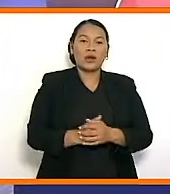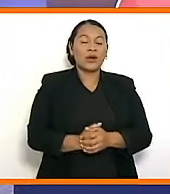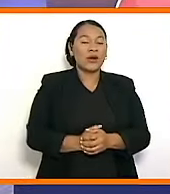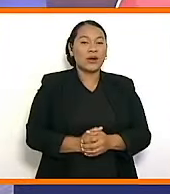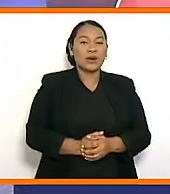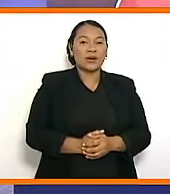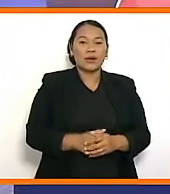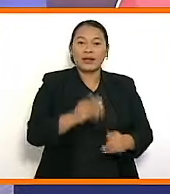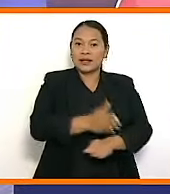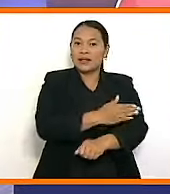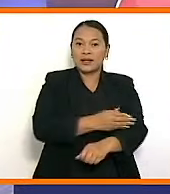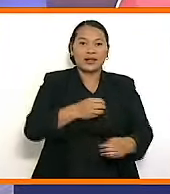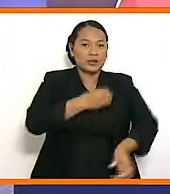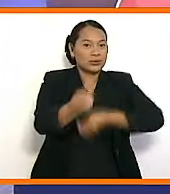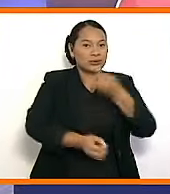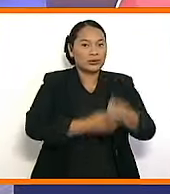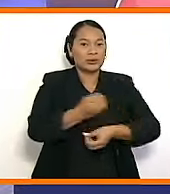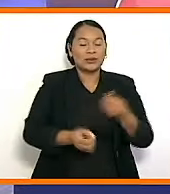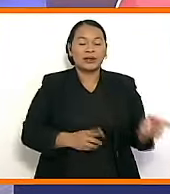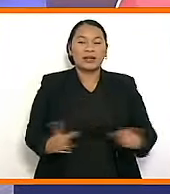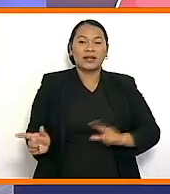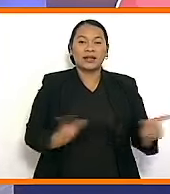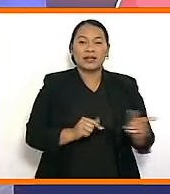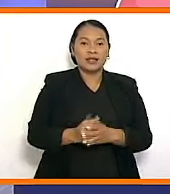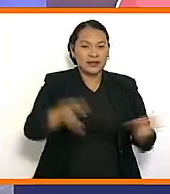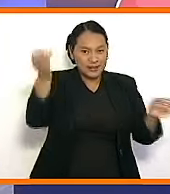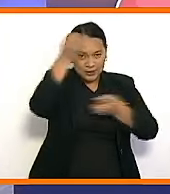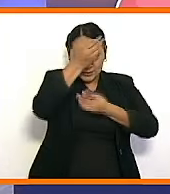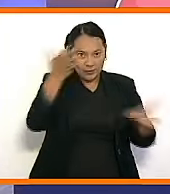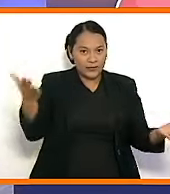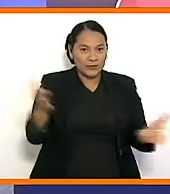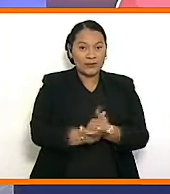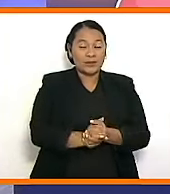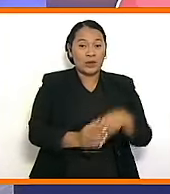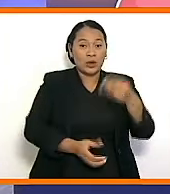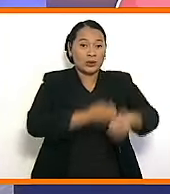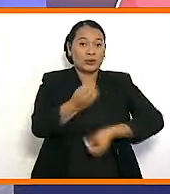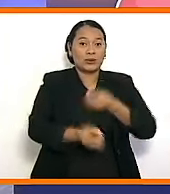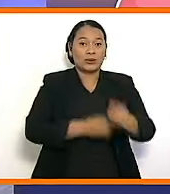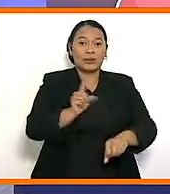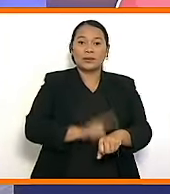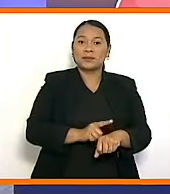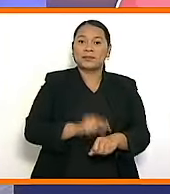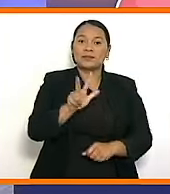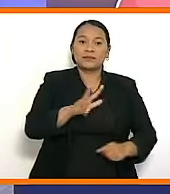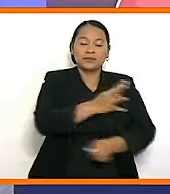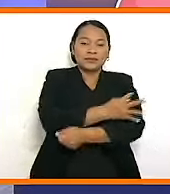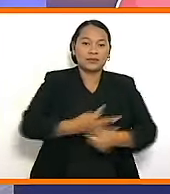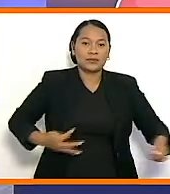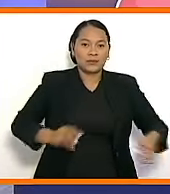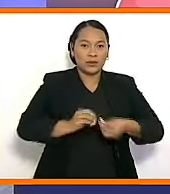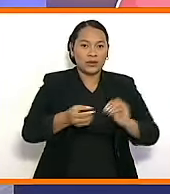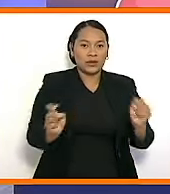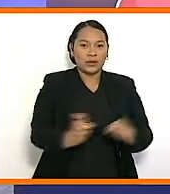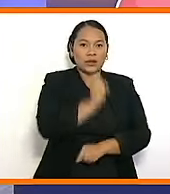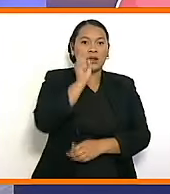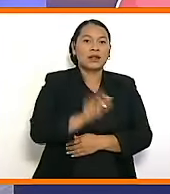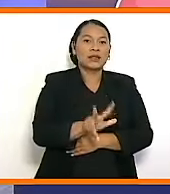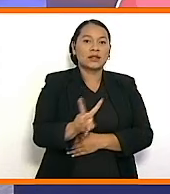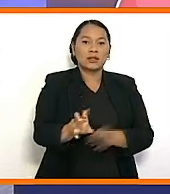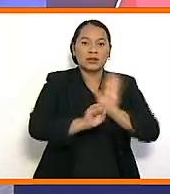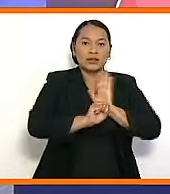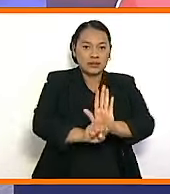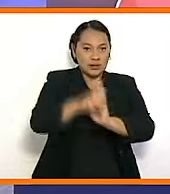Pero antes, mientras nuestras esferas se mezclan, quiero comentarte que en nuestro sorteo de las 3 de la tarde, el número ganador fue el 32 con su símbolo de sueño